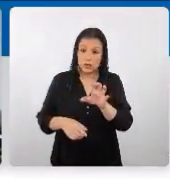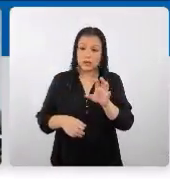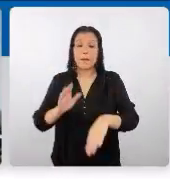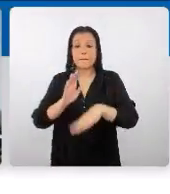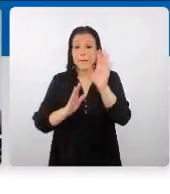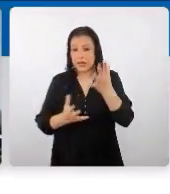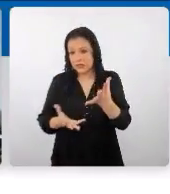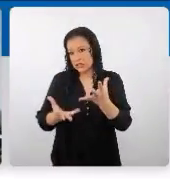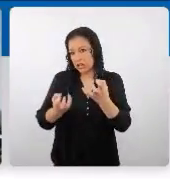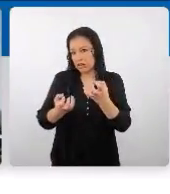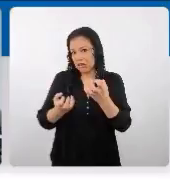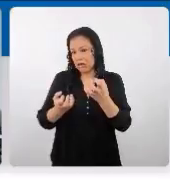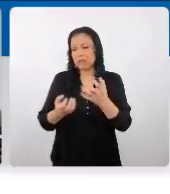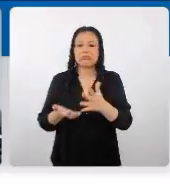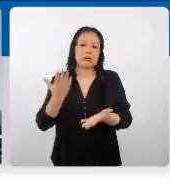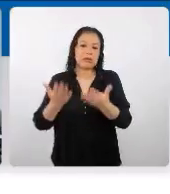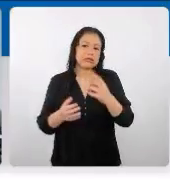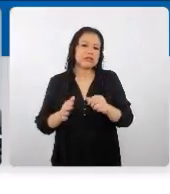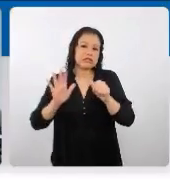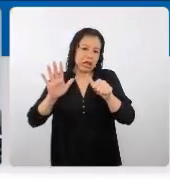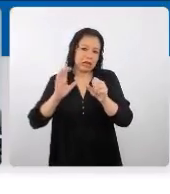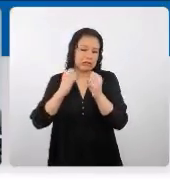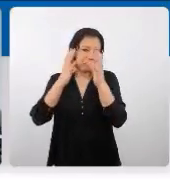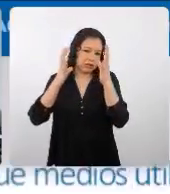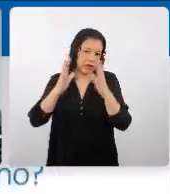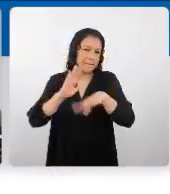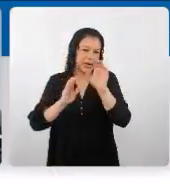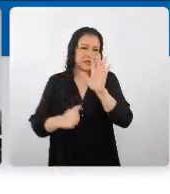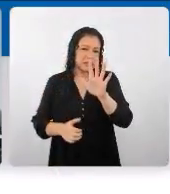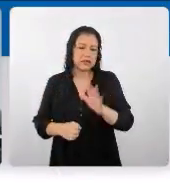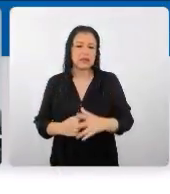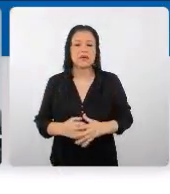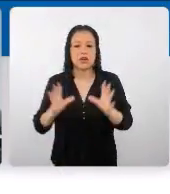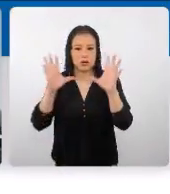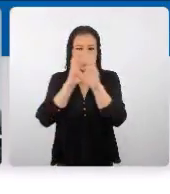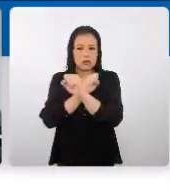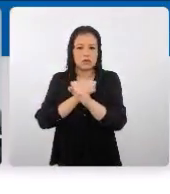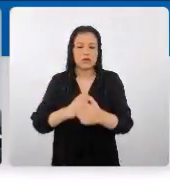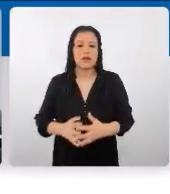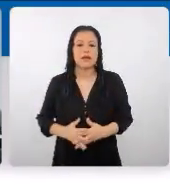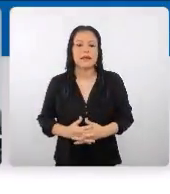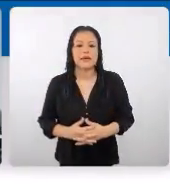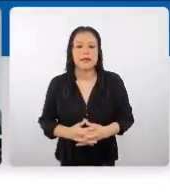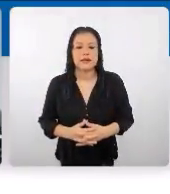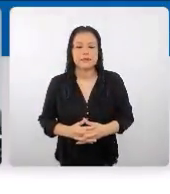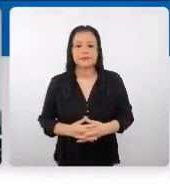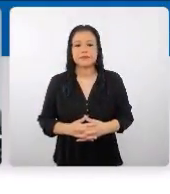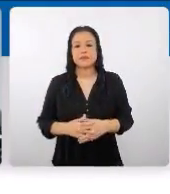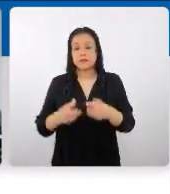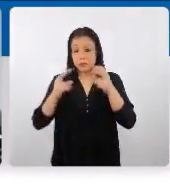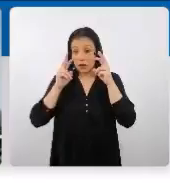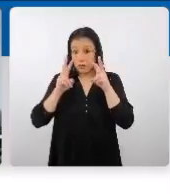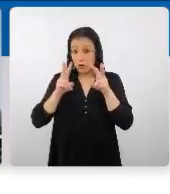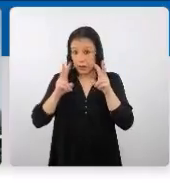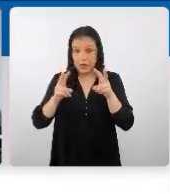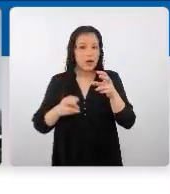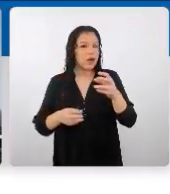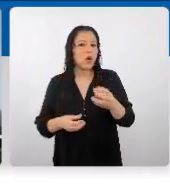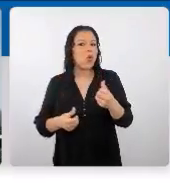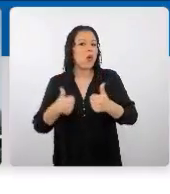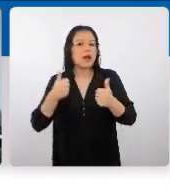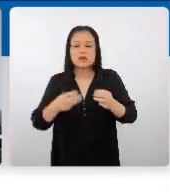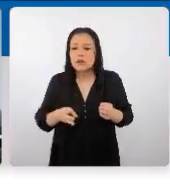quedarse hasta más de 5 noches. Como veíamos, los medios que utilizan